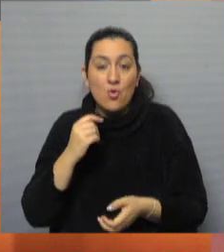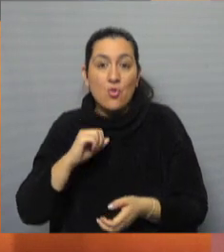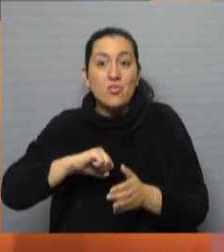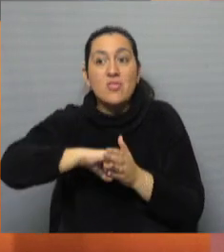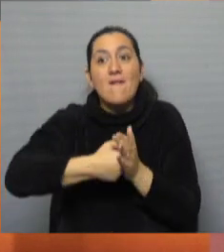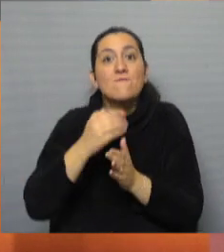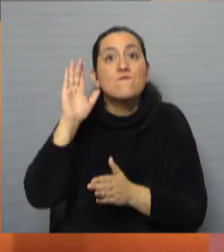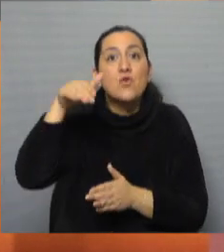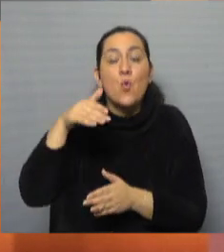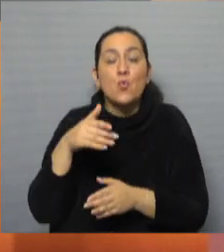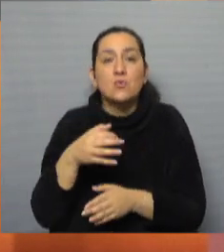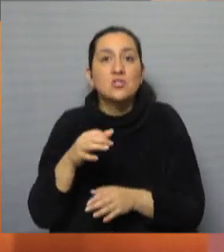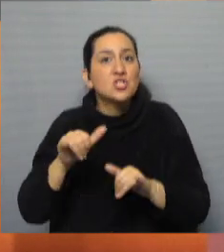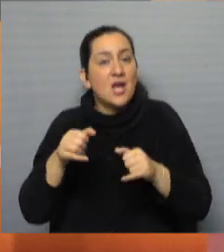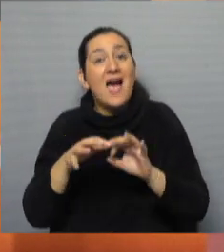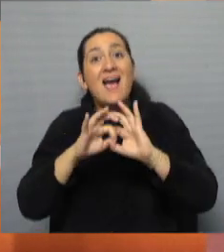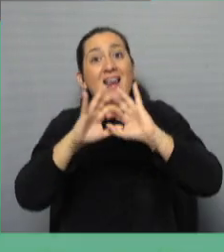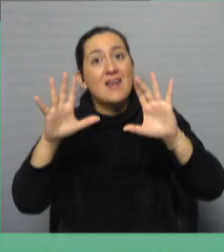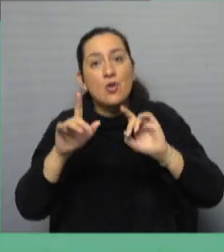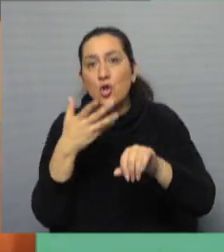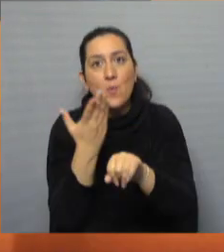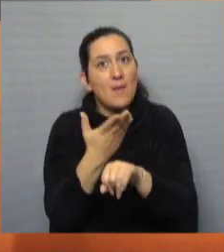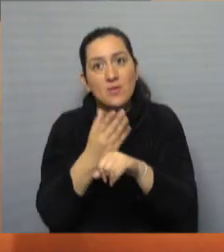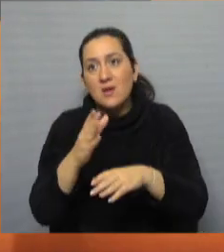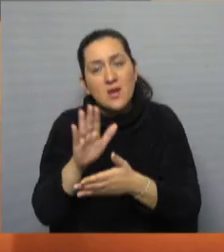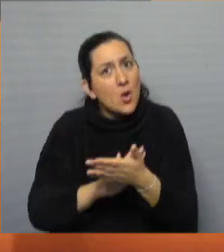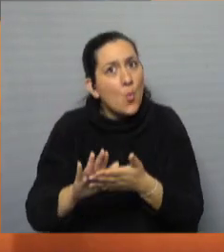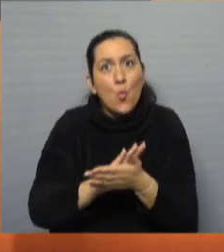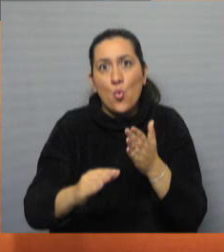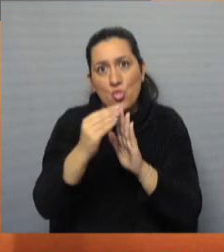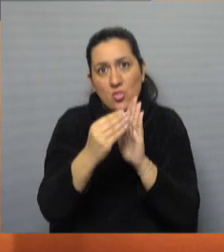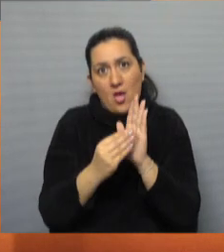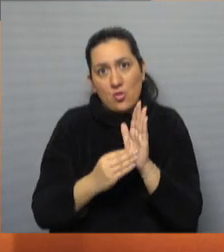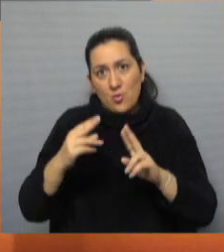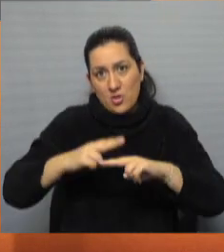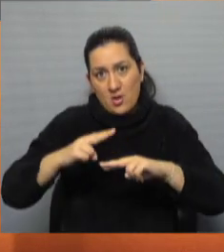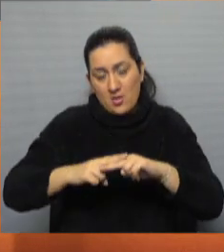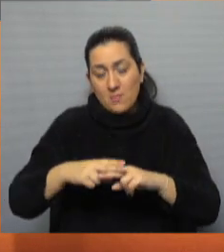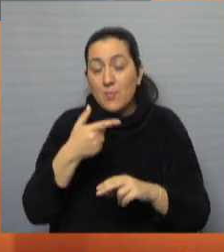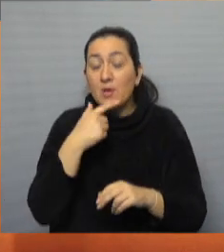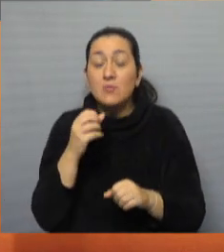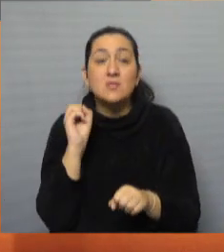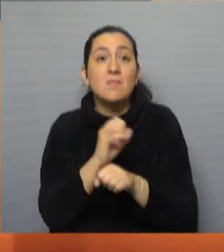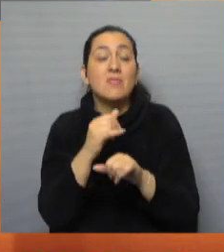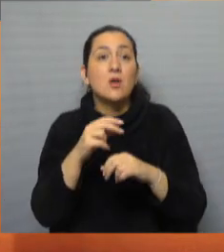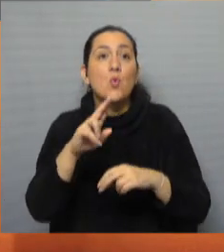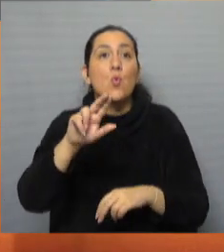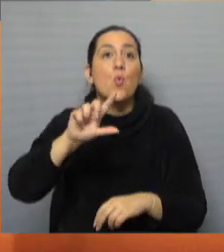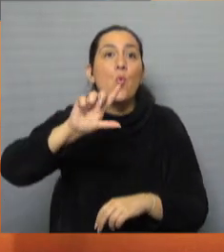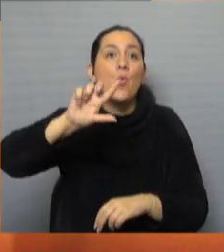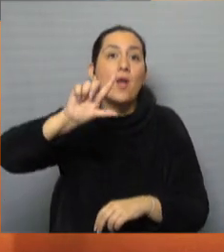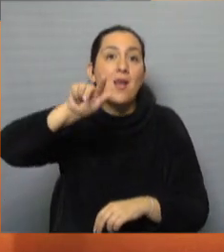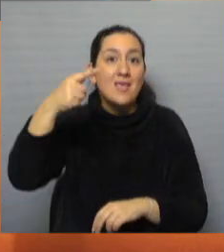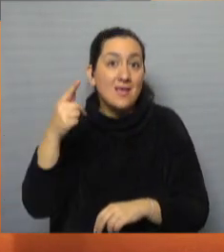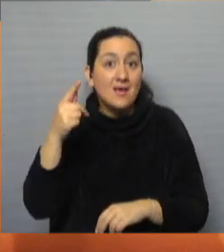ha dicho que no se va a pedir bajo ningún concepto ningún dato ahora qué pasa cuando bueno envían un link desde un mail x como vos estabas